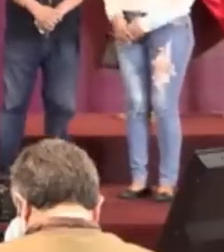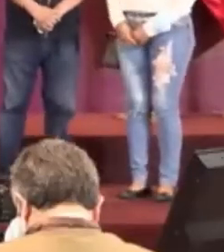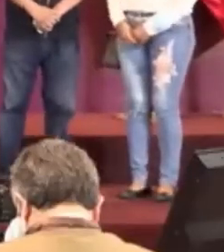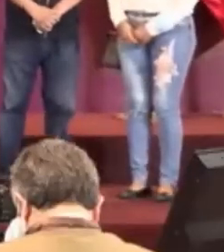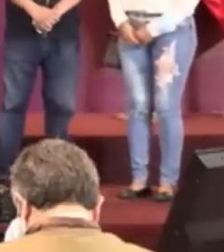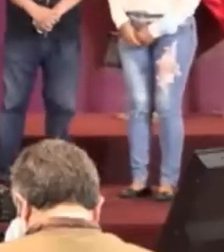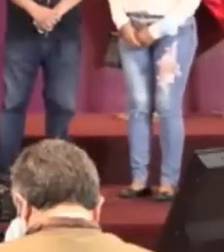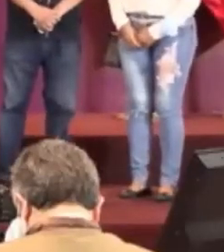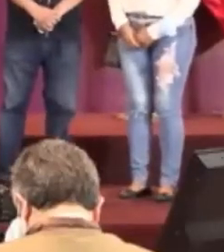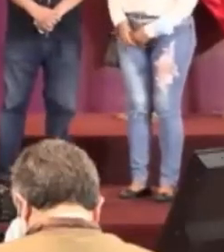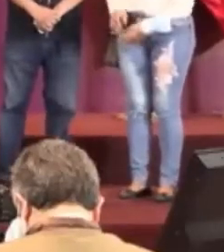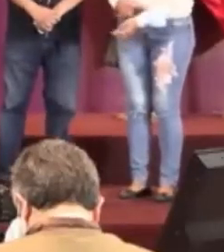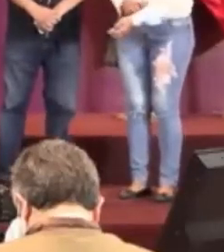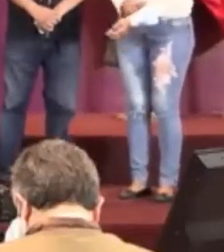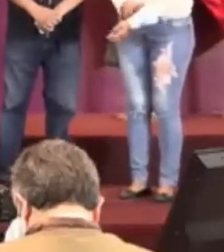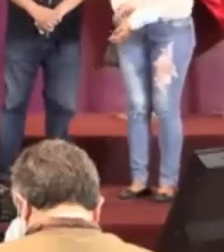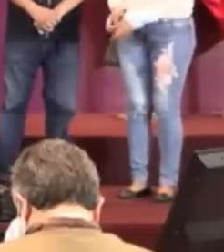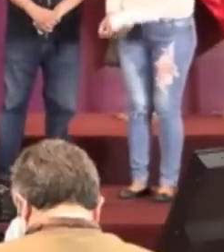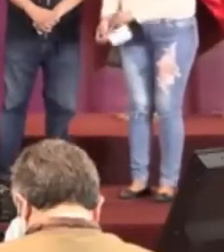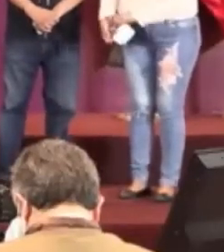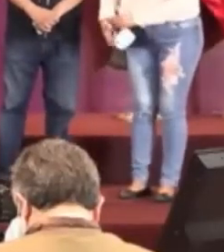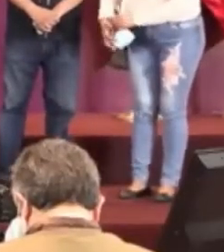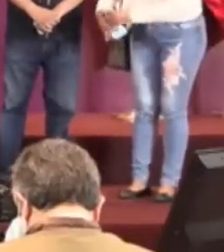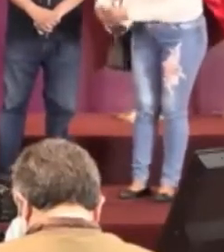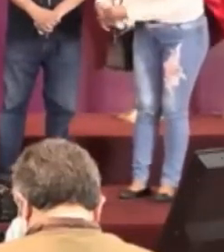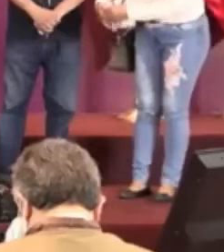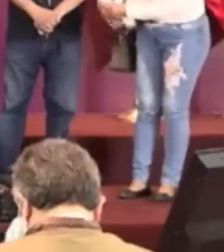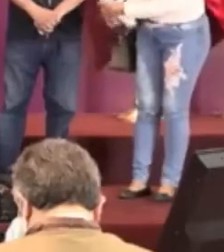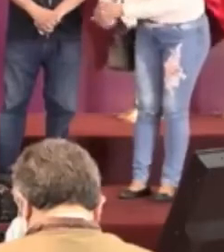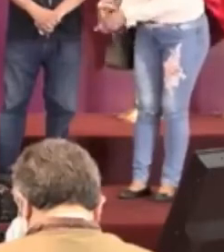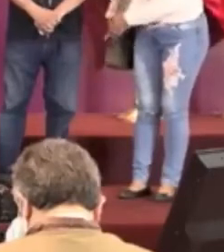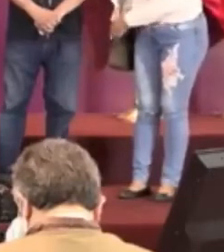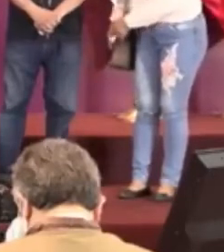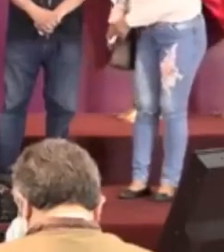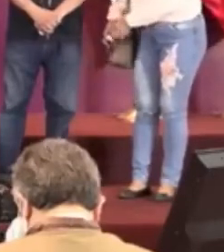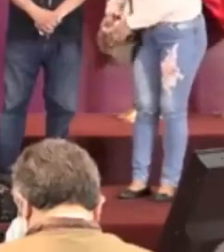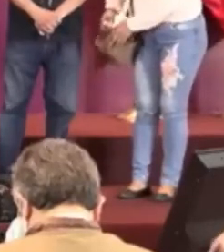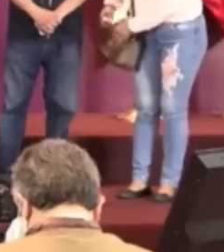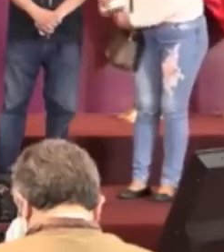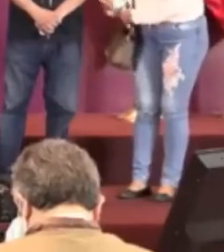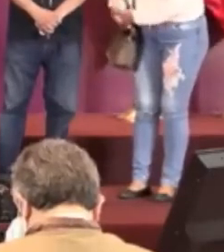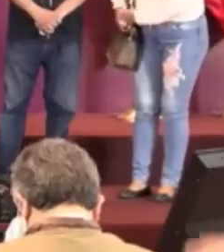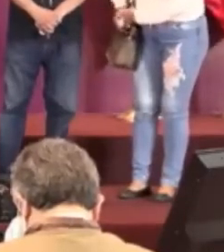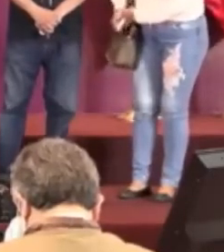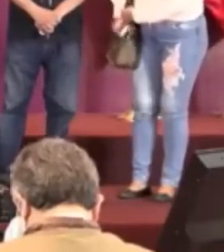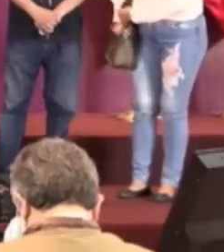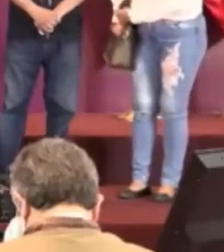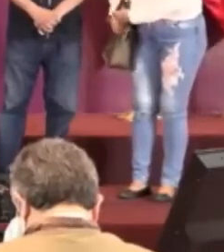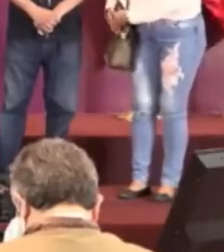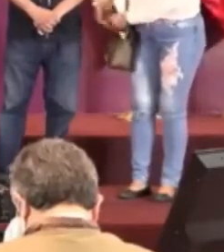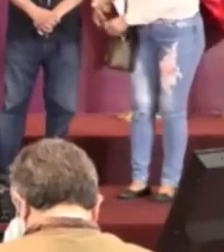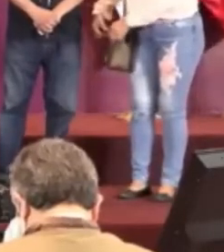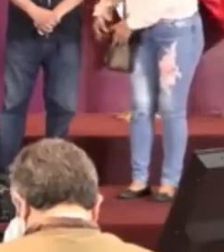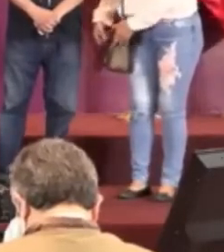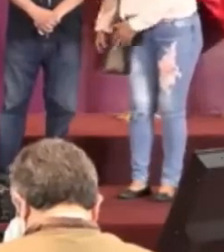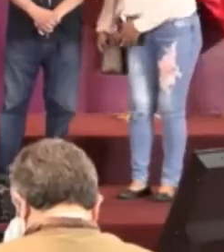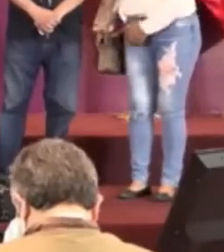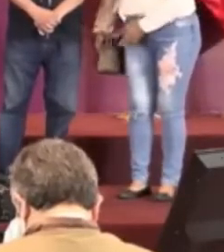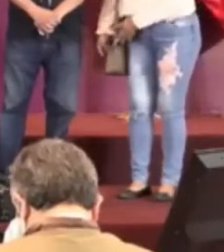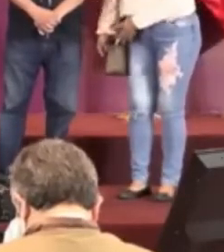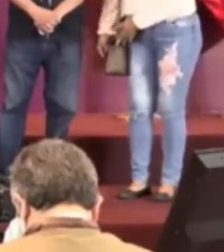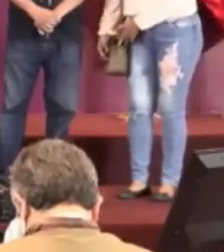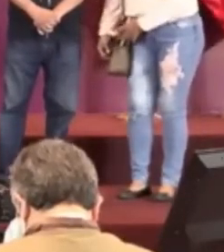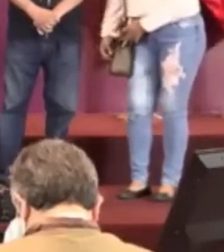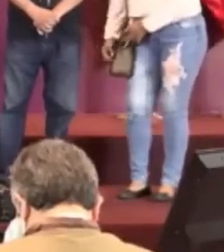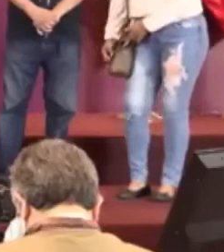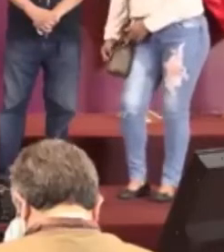Esperando que todos tengan un excelente día y un excelente fin de semana. El día de hoy, en esta rueda de prensa de